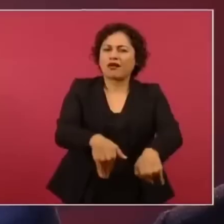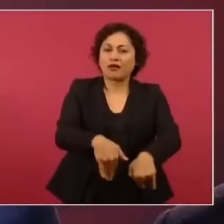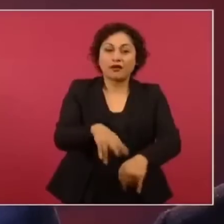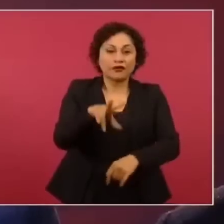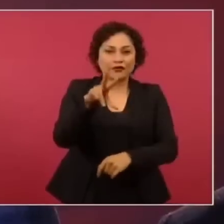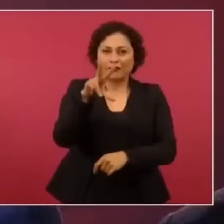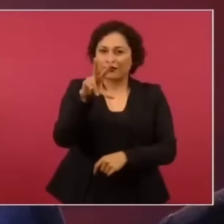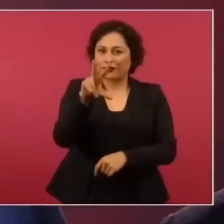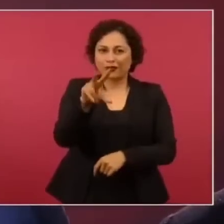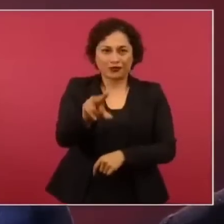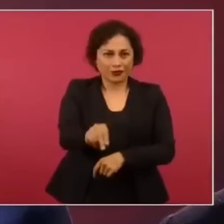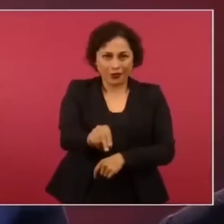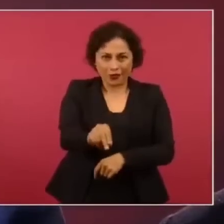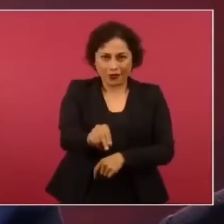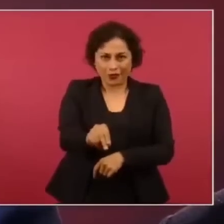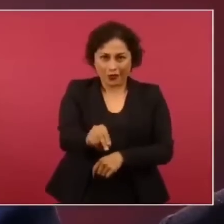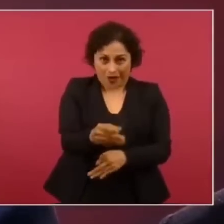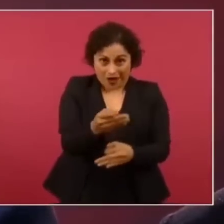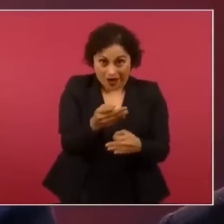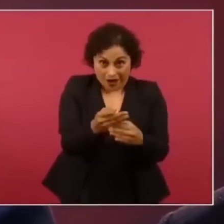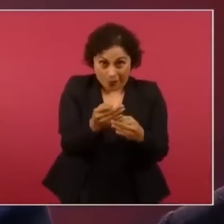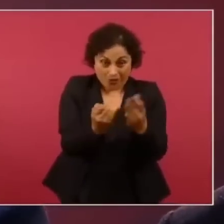esto es una afrenta